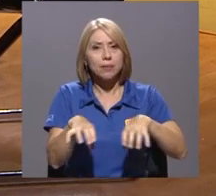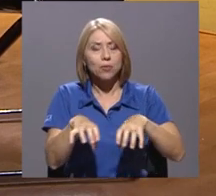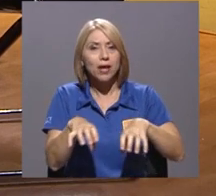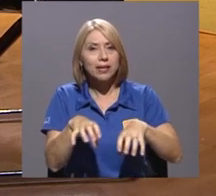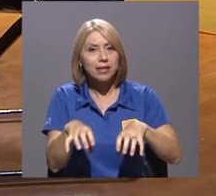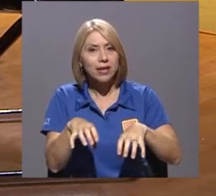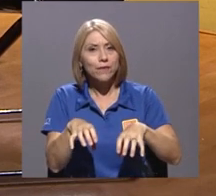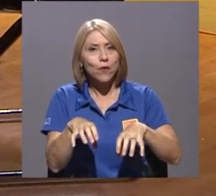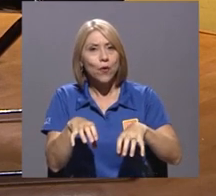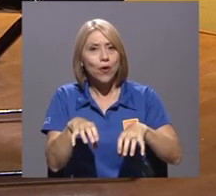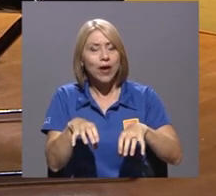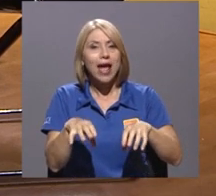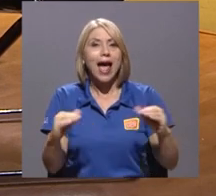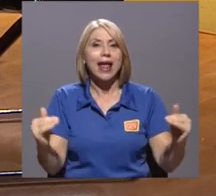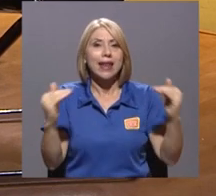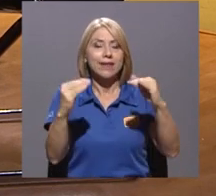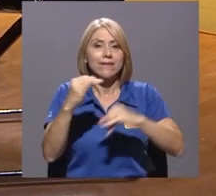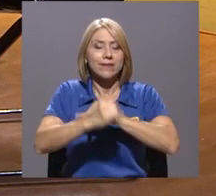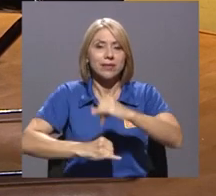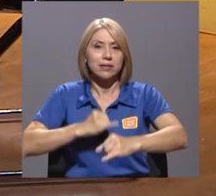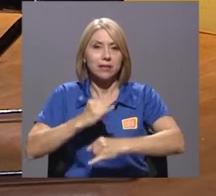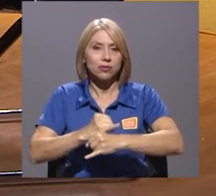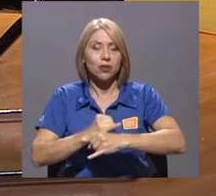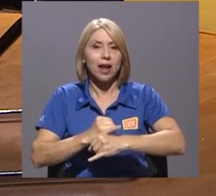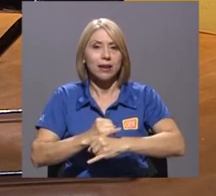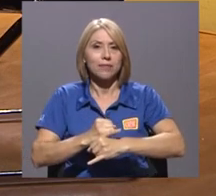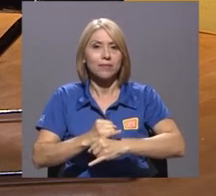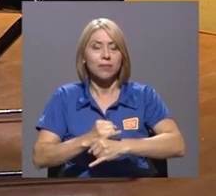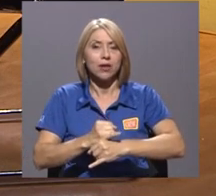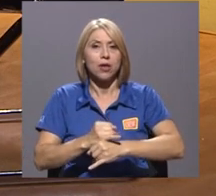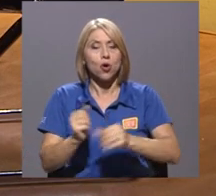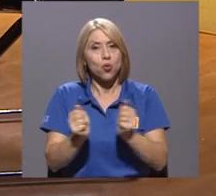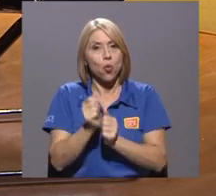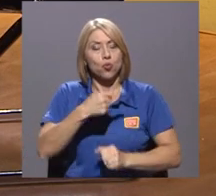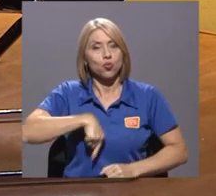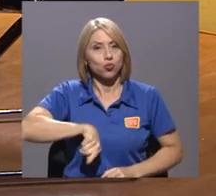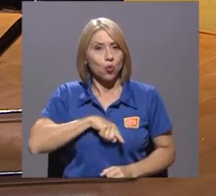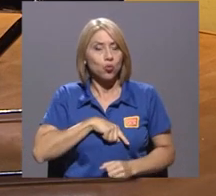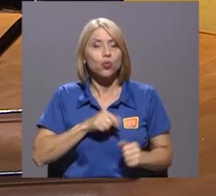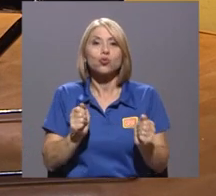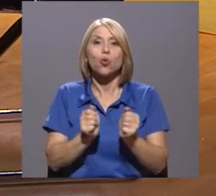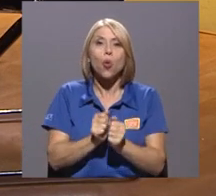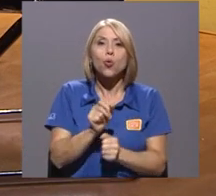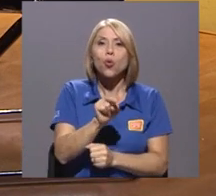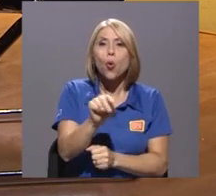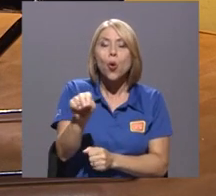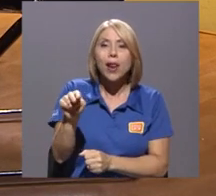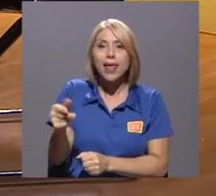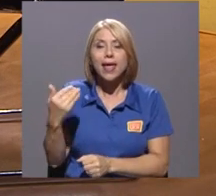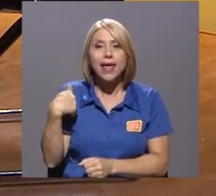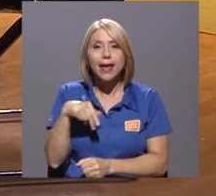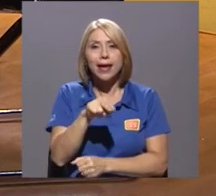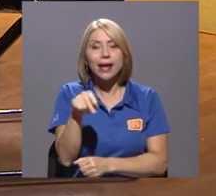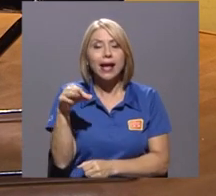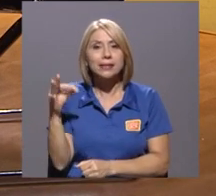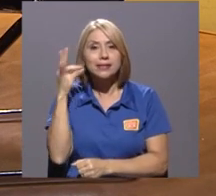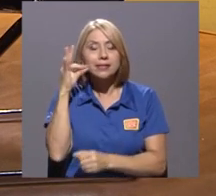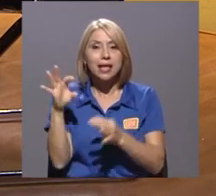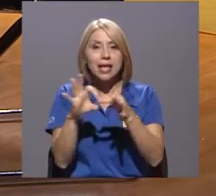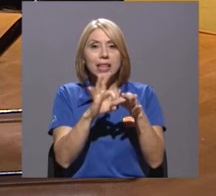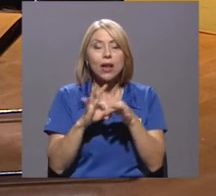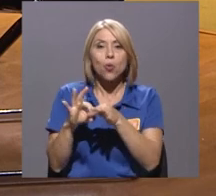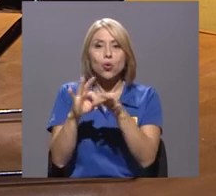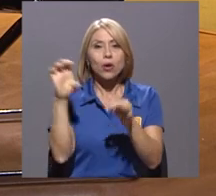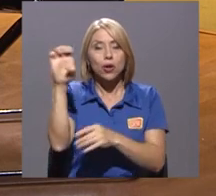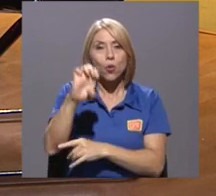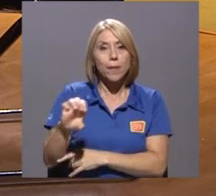el campo internacional como nosotros y nuestros colegas y colegas de la unión europea no lo